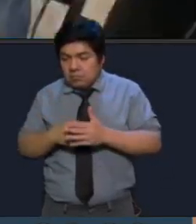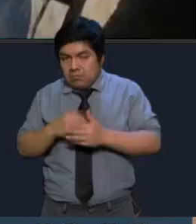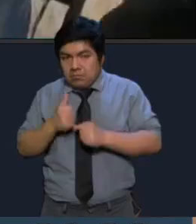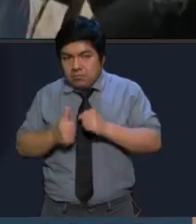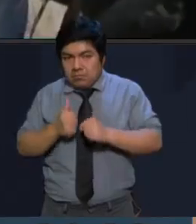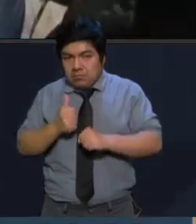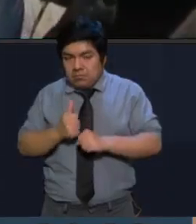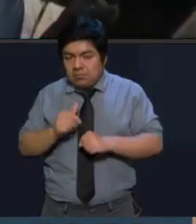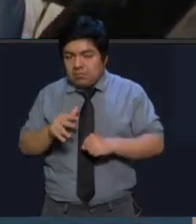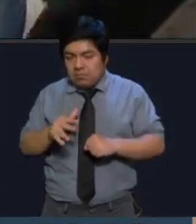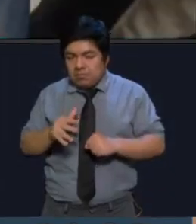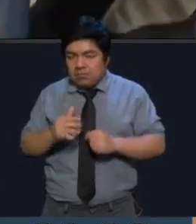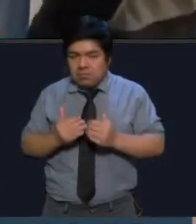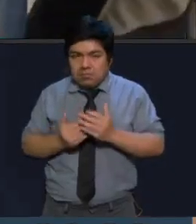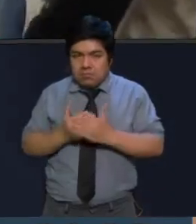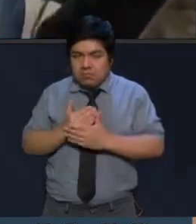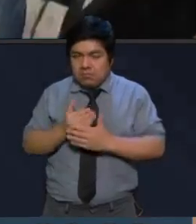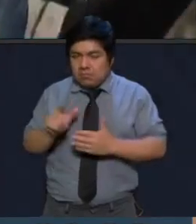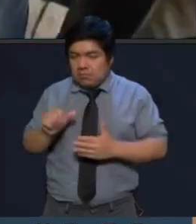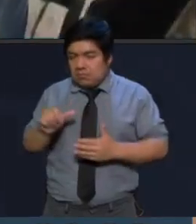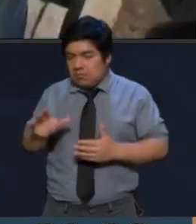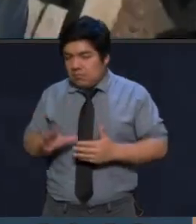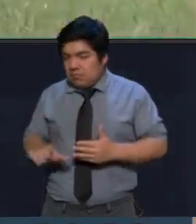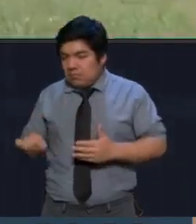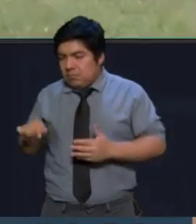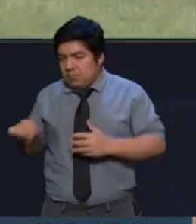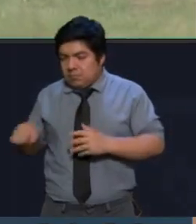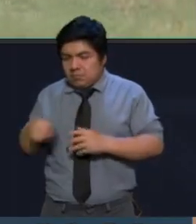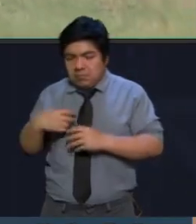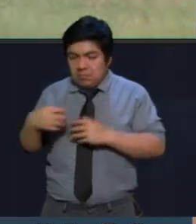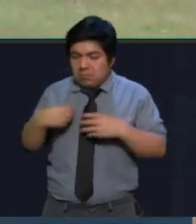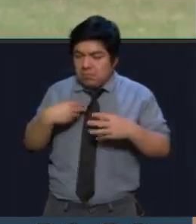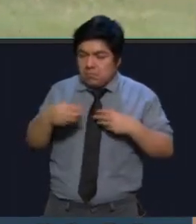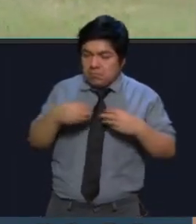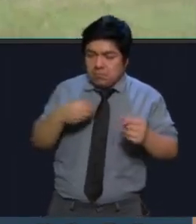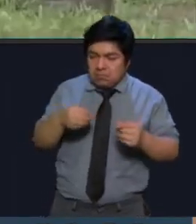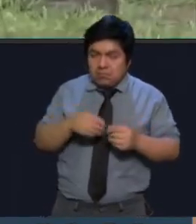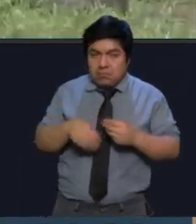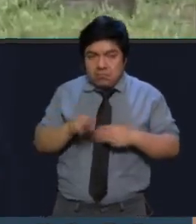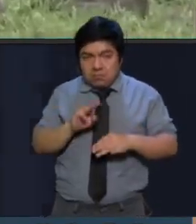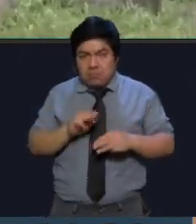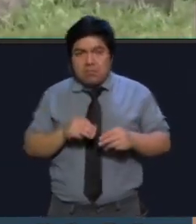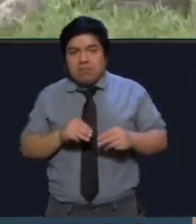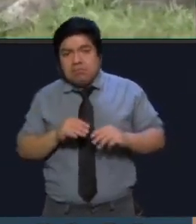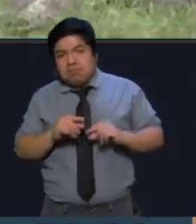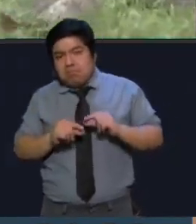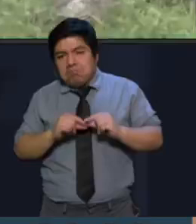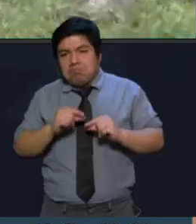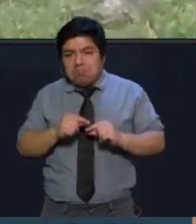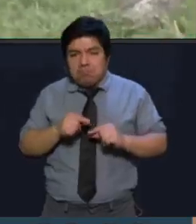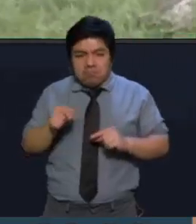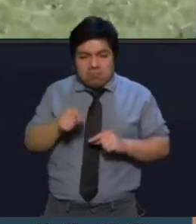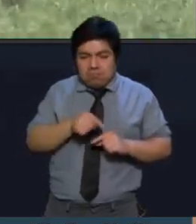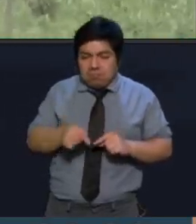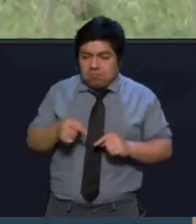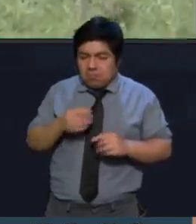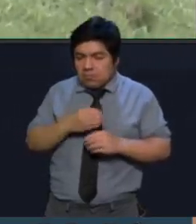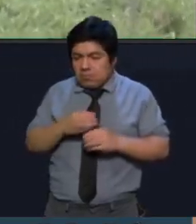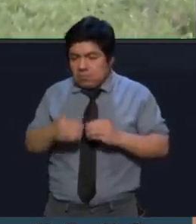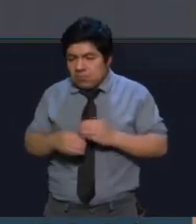edad. Emergimos en África y nos diseminamos al mundo. Fuimos